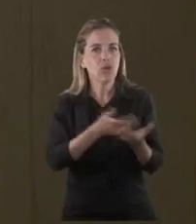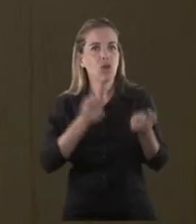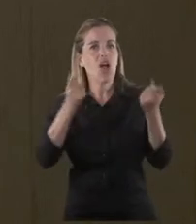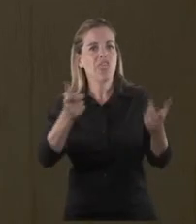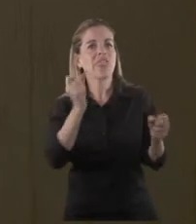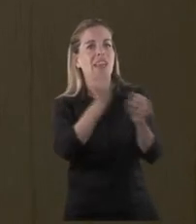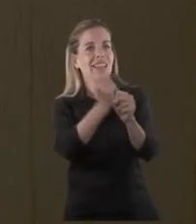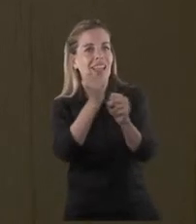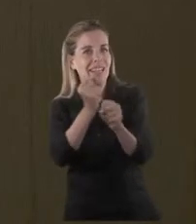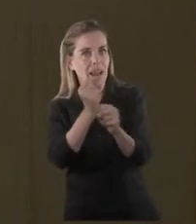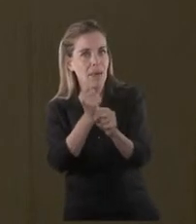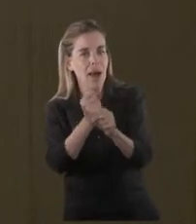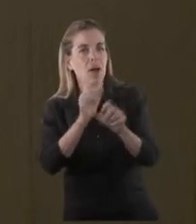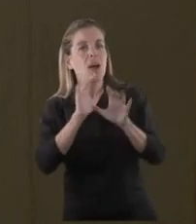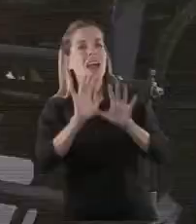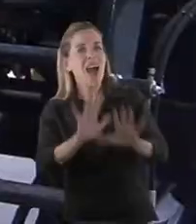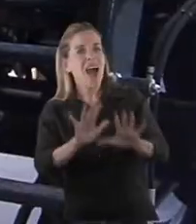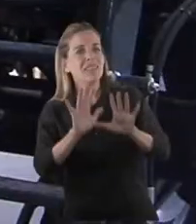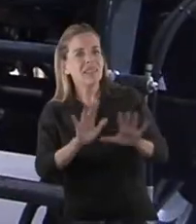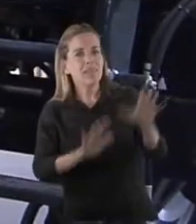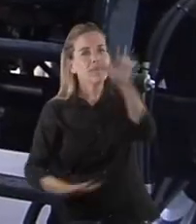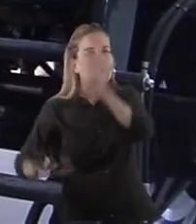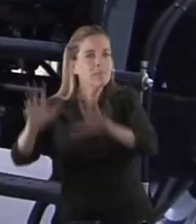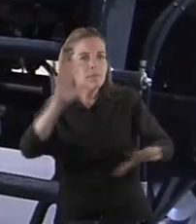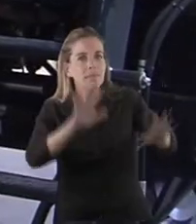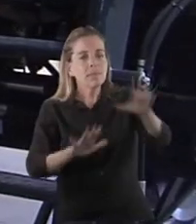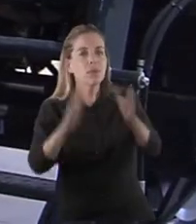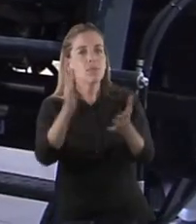y de ese modo distribuye.